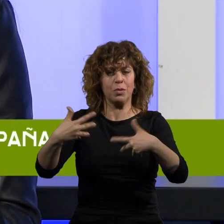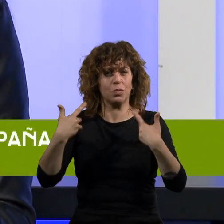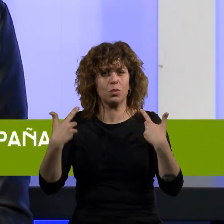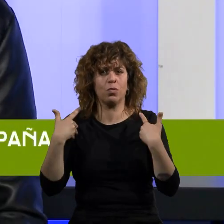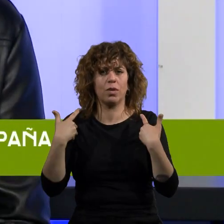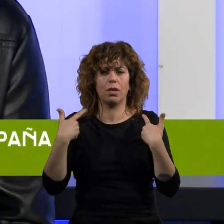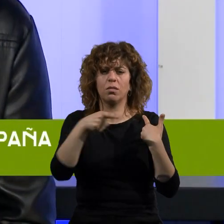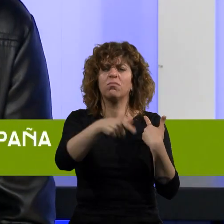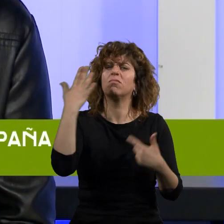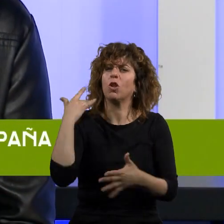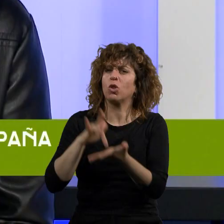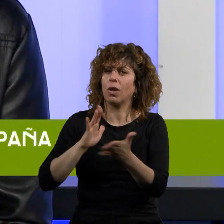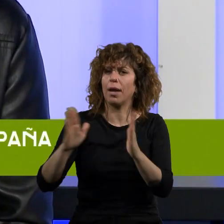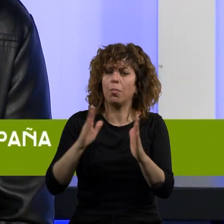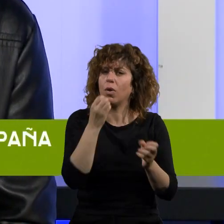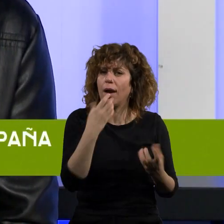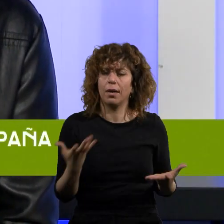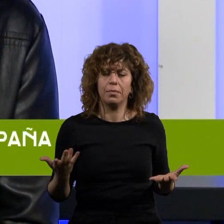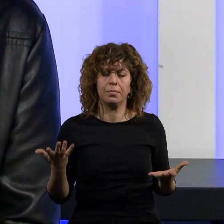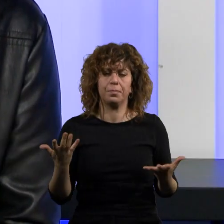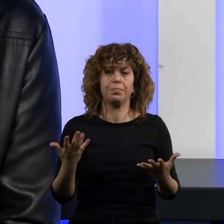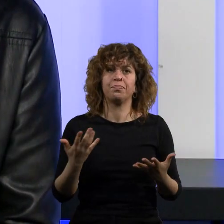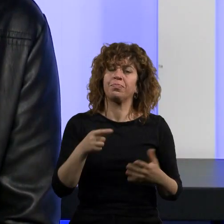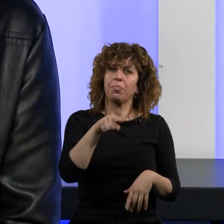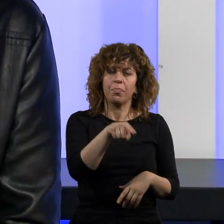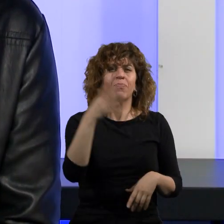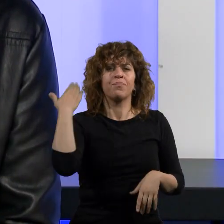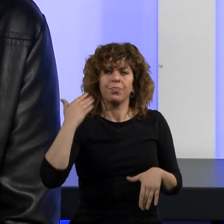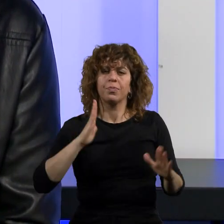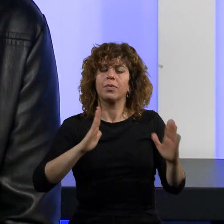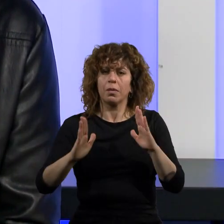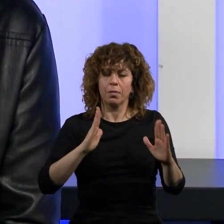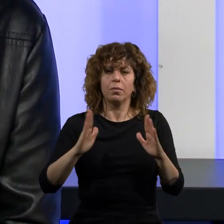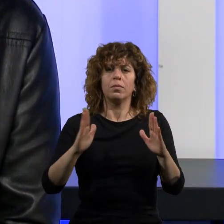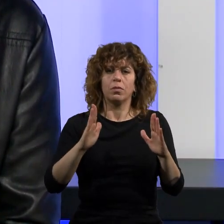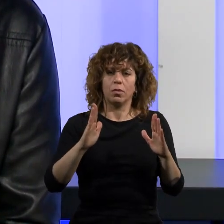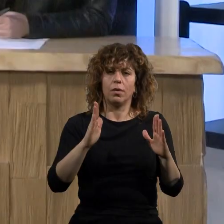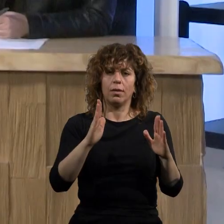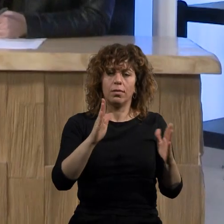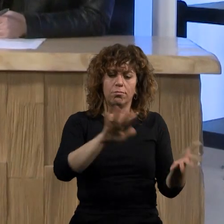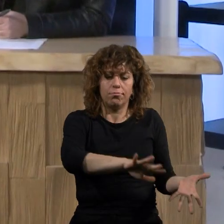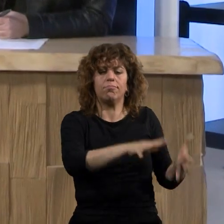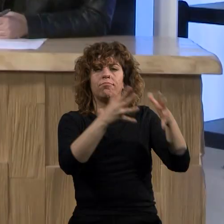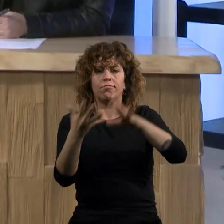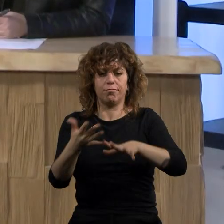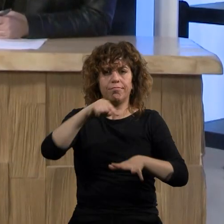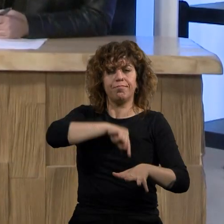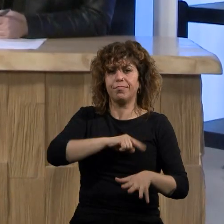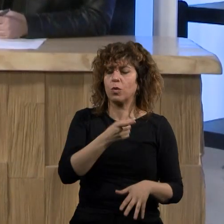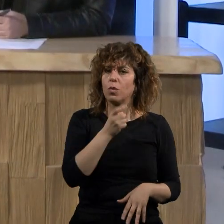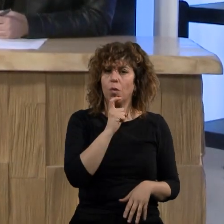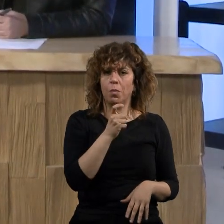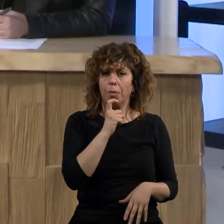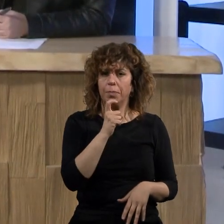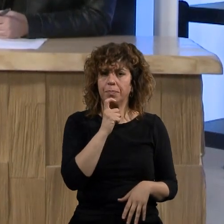no sé cómo lo vivisteis vosotros como banda pues también. Pues bueno, ahí reflejamos un poco lo que vivimos nosotros desde dentro, por así decirlo. Y en